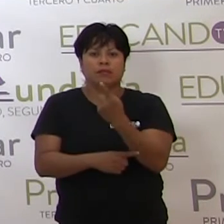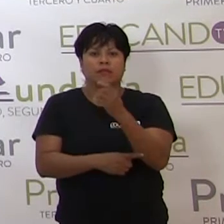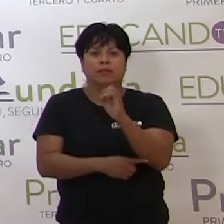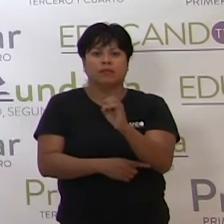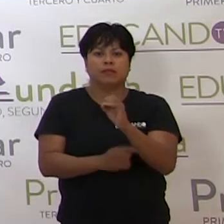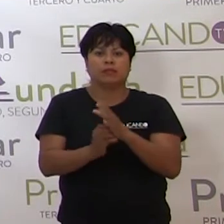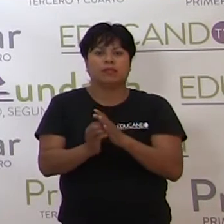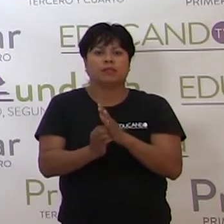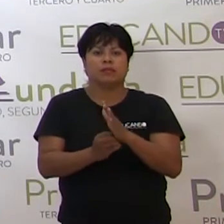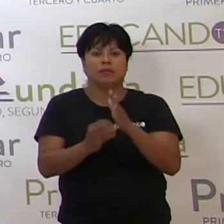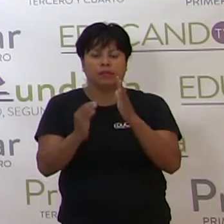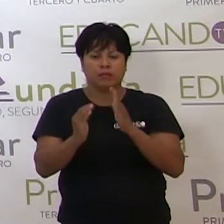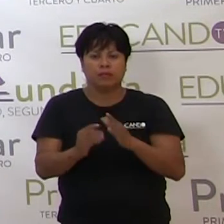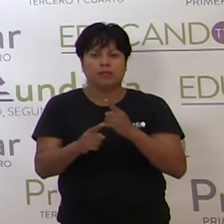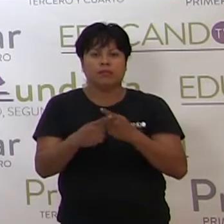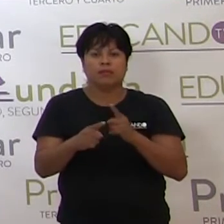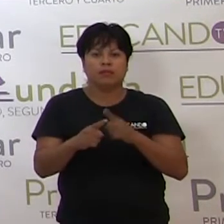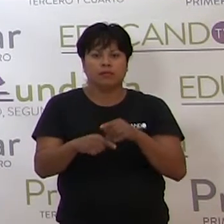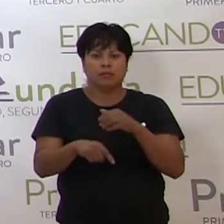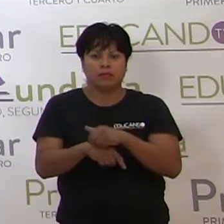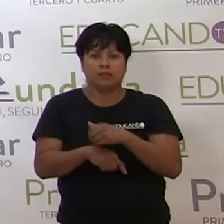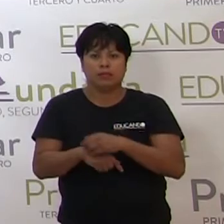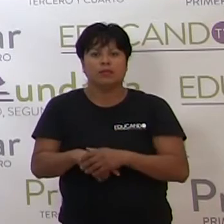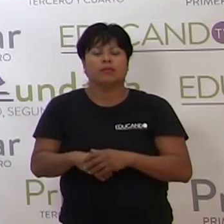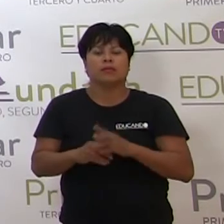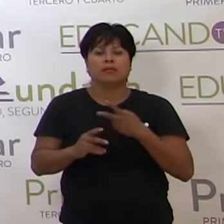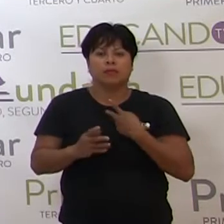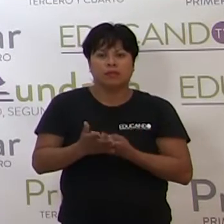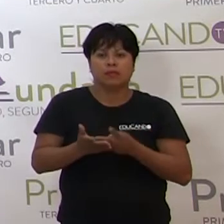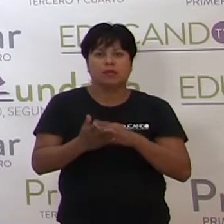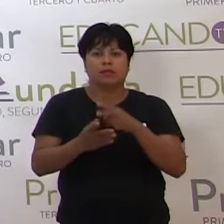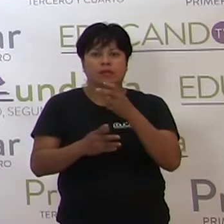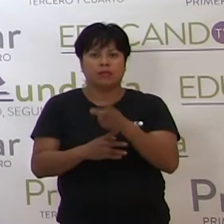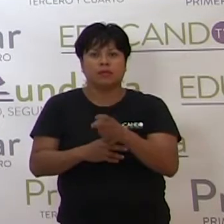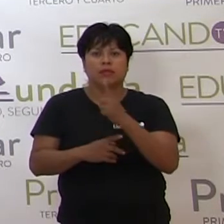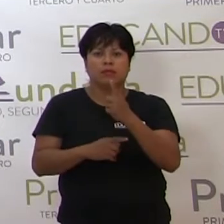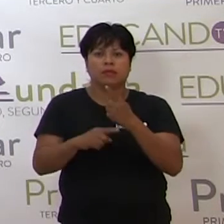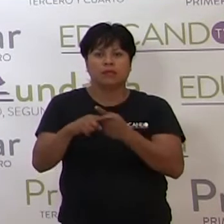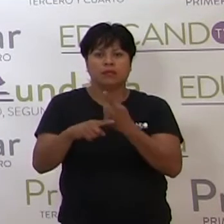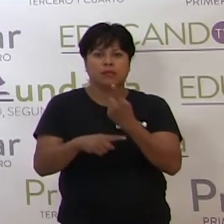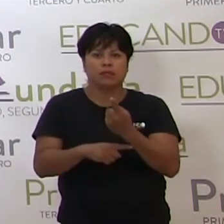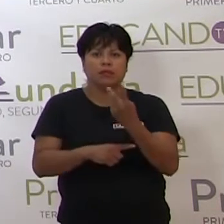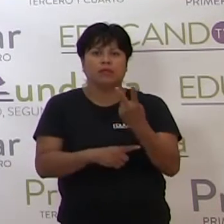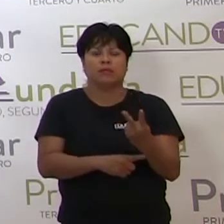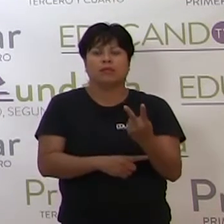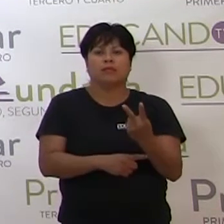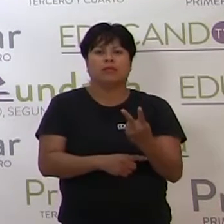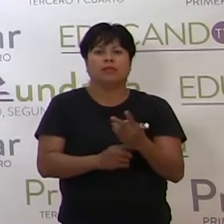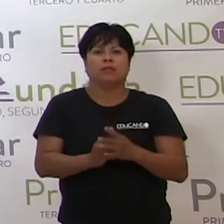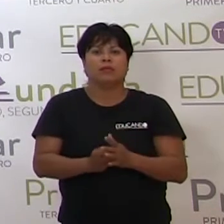0. Bajo la siguiente cifra. Duplico este 1 más 1, 2.